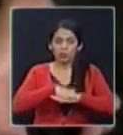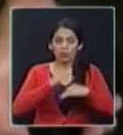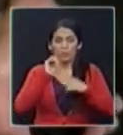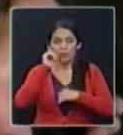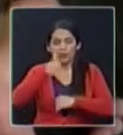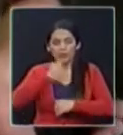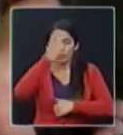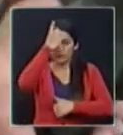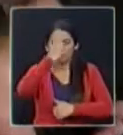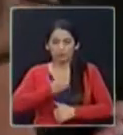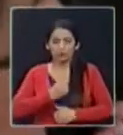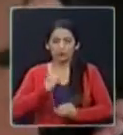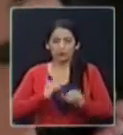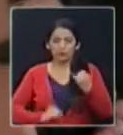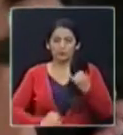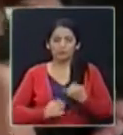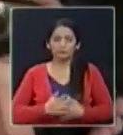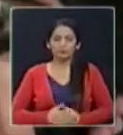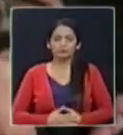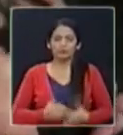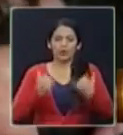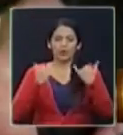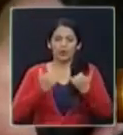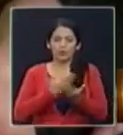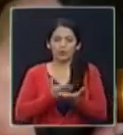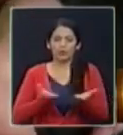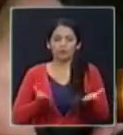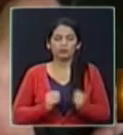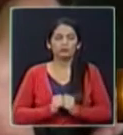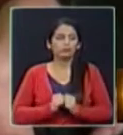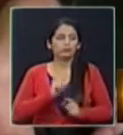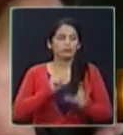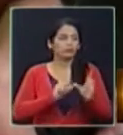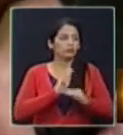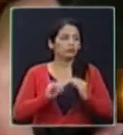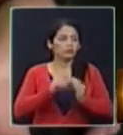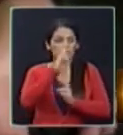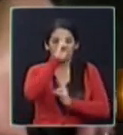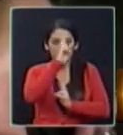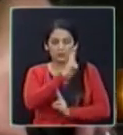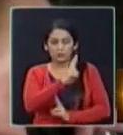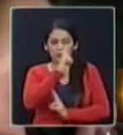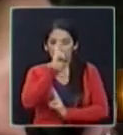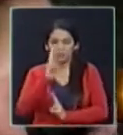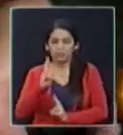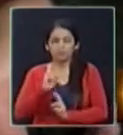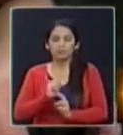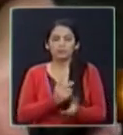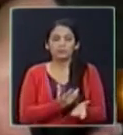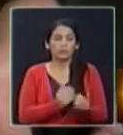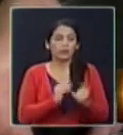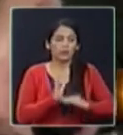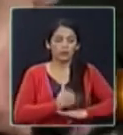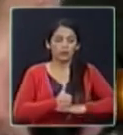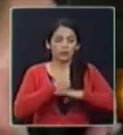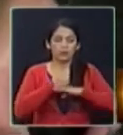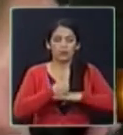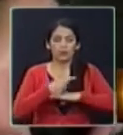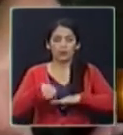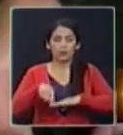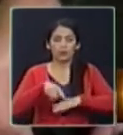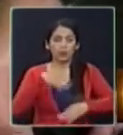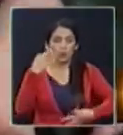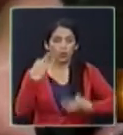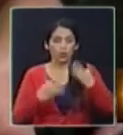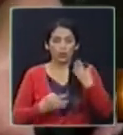Somos estricta y muy respetuosos, estricta y profundamente respetuosos de la Administración de Justicia. La Fiscalía